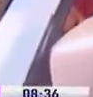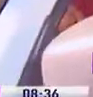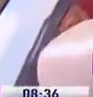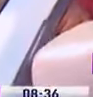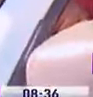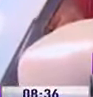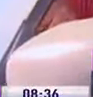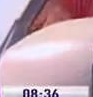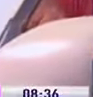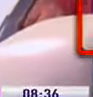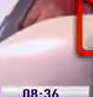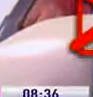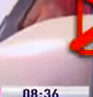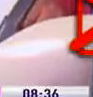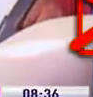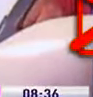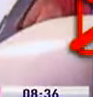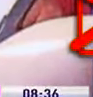doble vía.